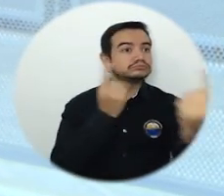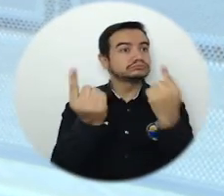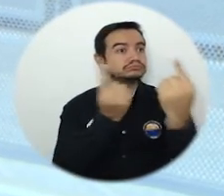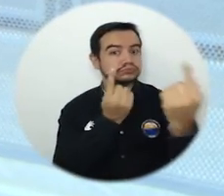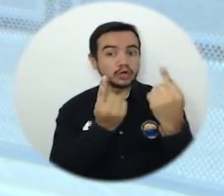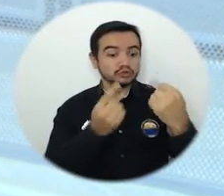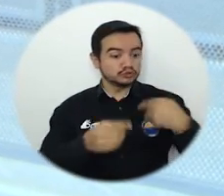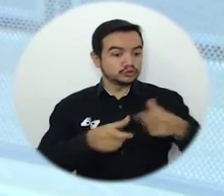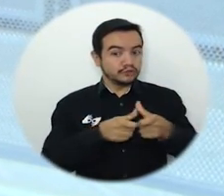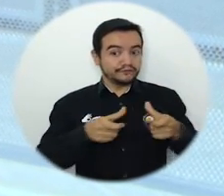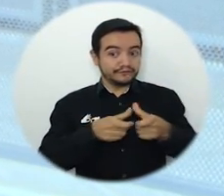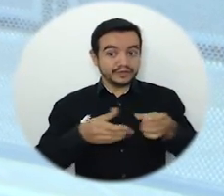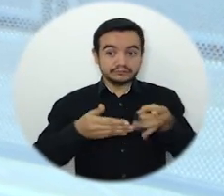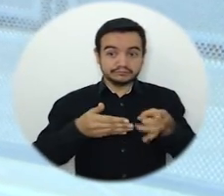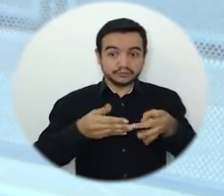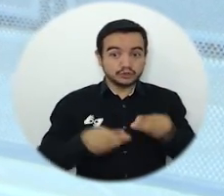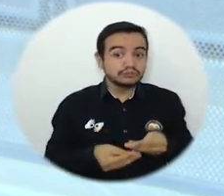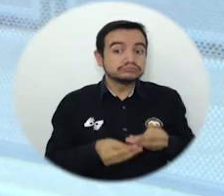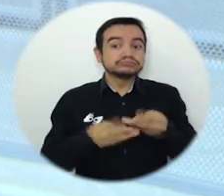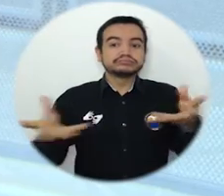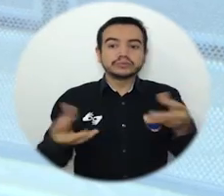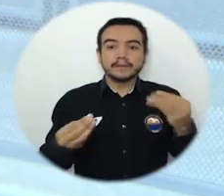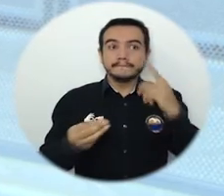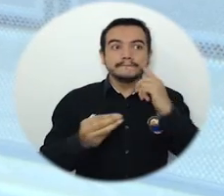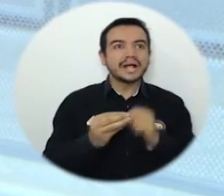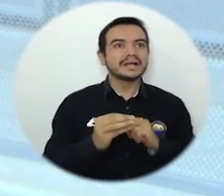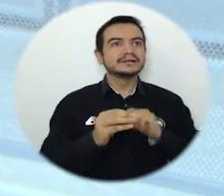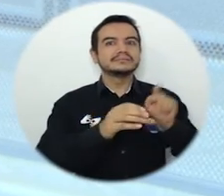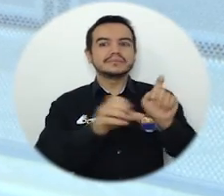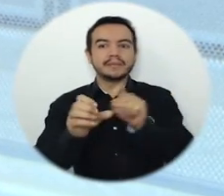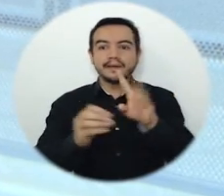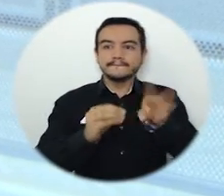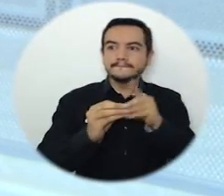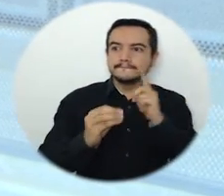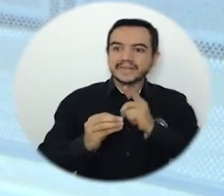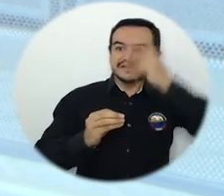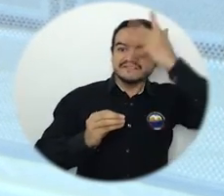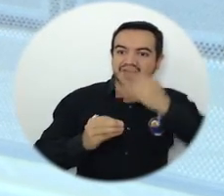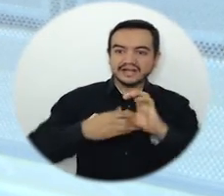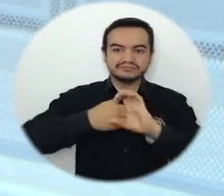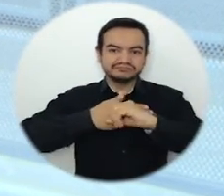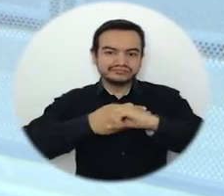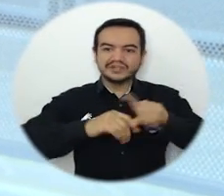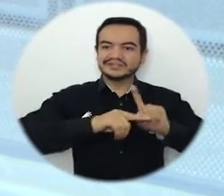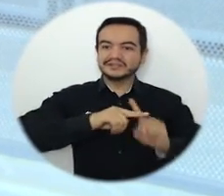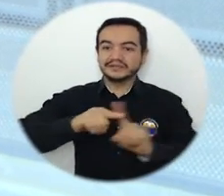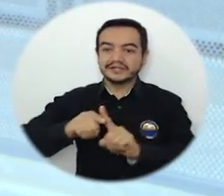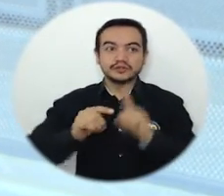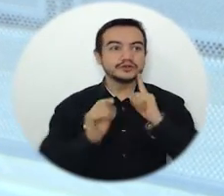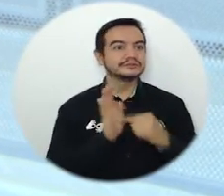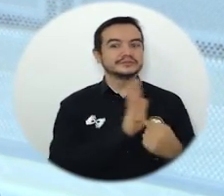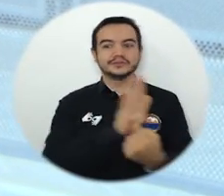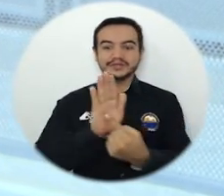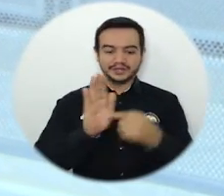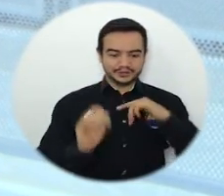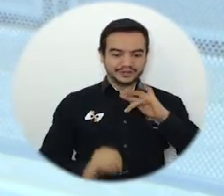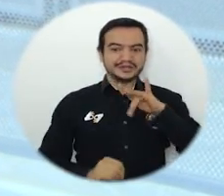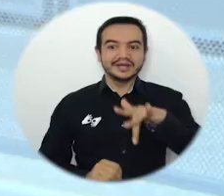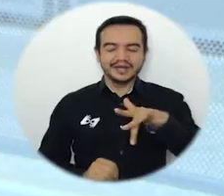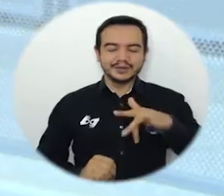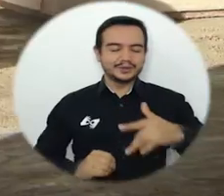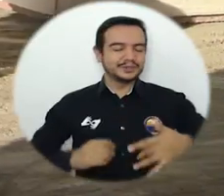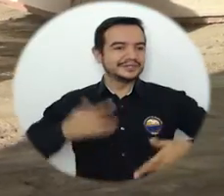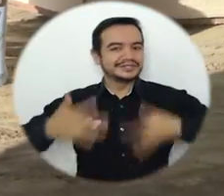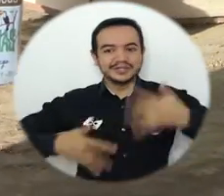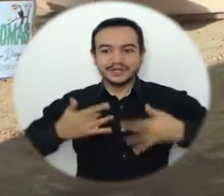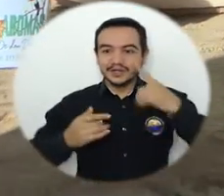pidieron tarjetas para darle más masificación, el tema de cuáles eran las redes sociales que manejábamos, etcétera, lo cual me llena de orgullo al volver a estar en el alma